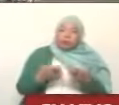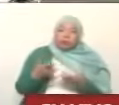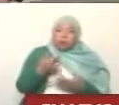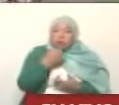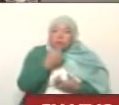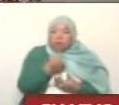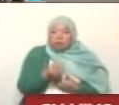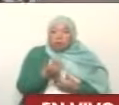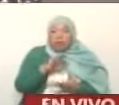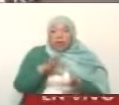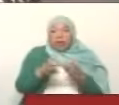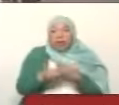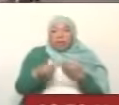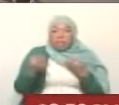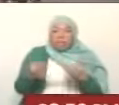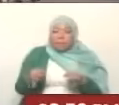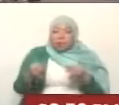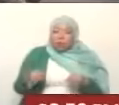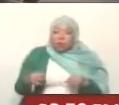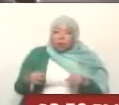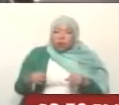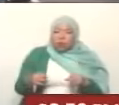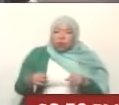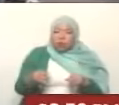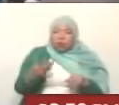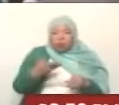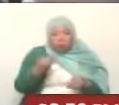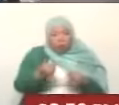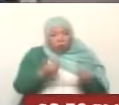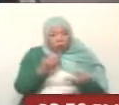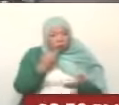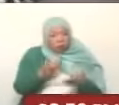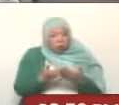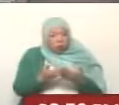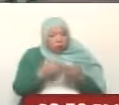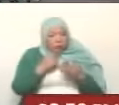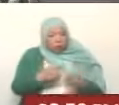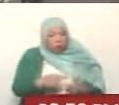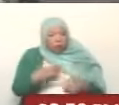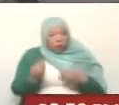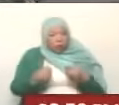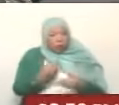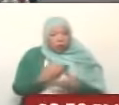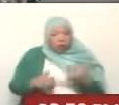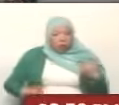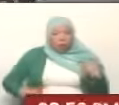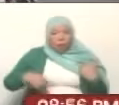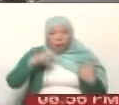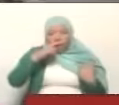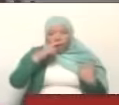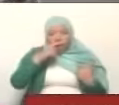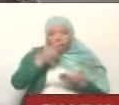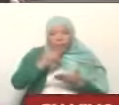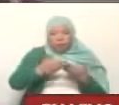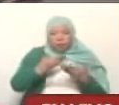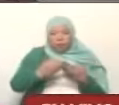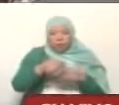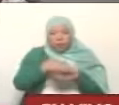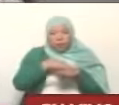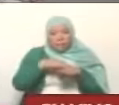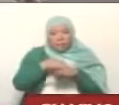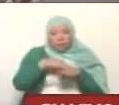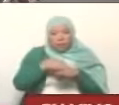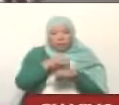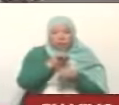esencial, porque el cambio climático... Pero ¿cómo hago yo para tenerlo? No me has contestado. Presidente, el proyecto lo maneja el ministro Wilman